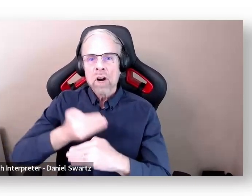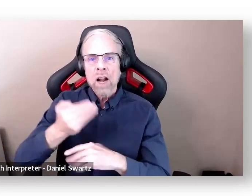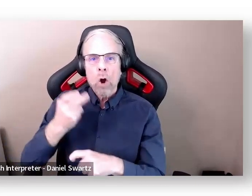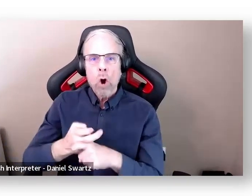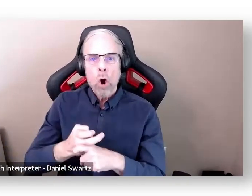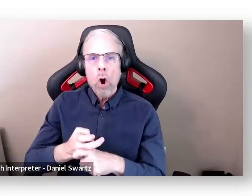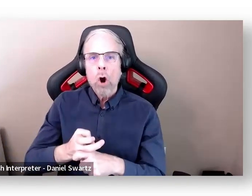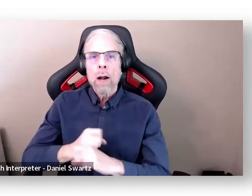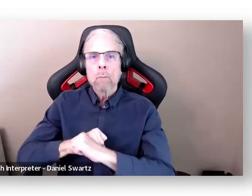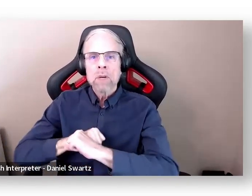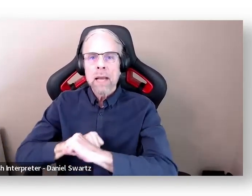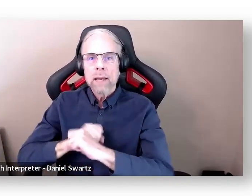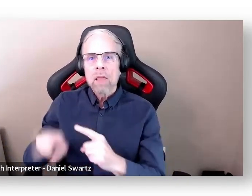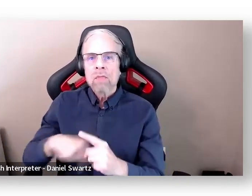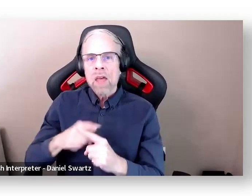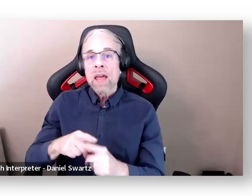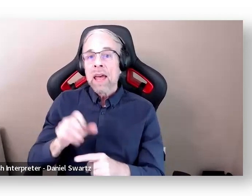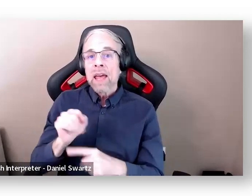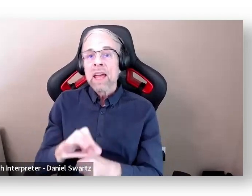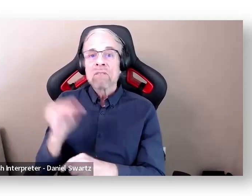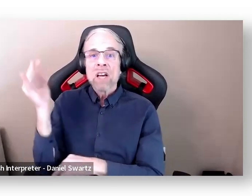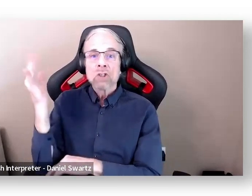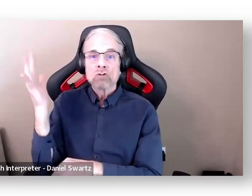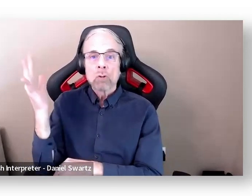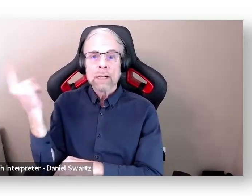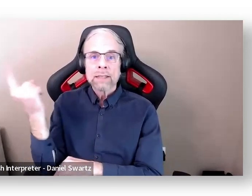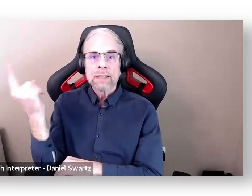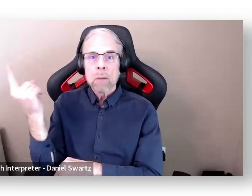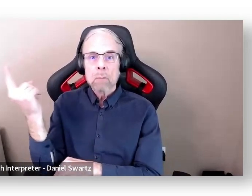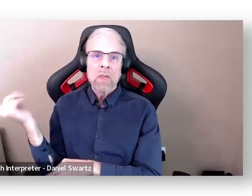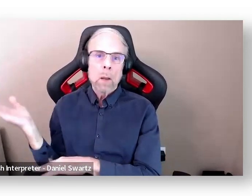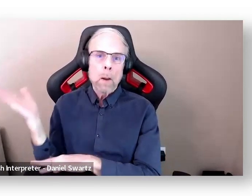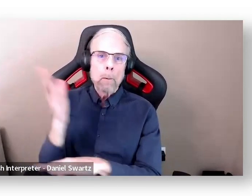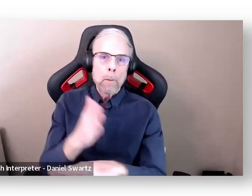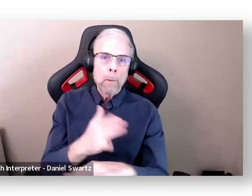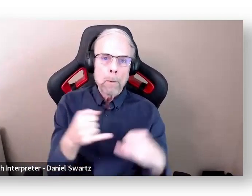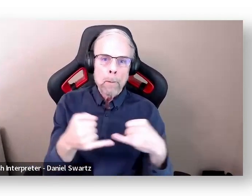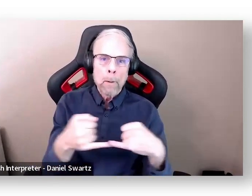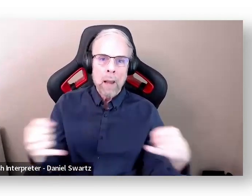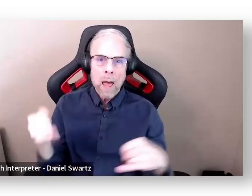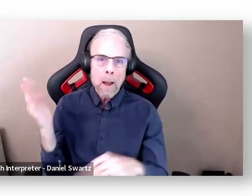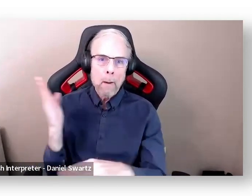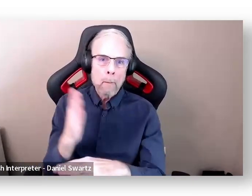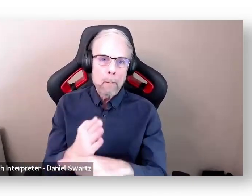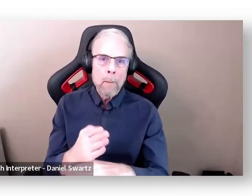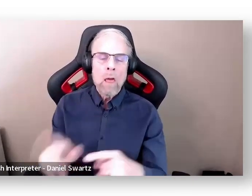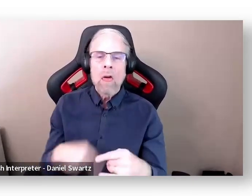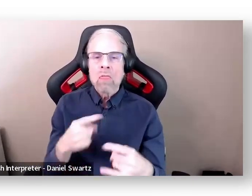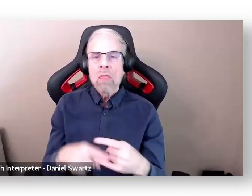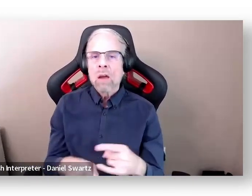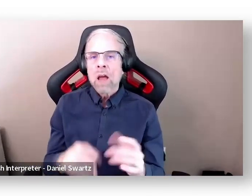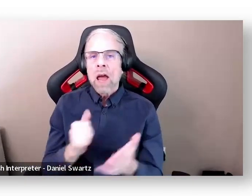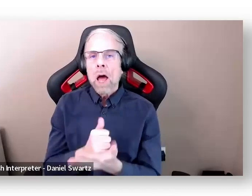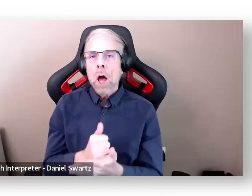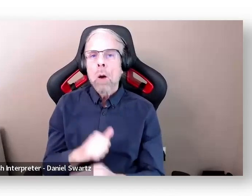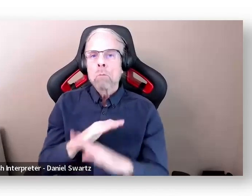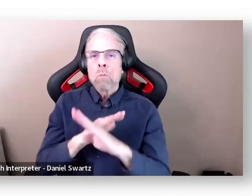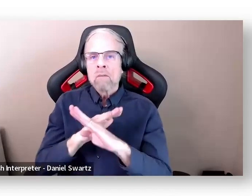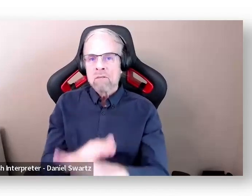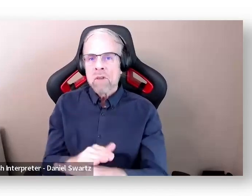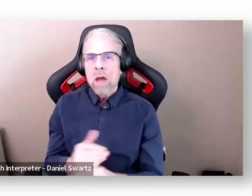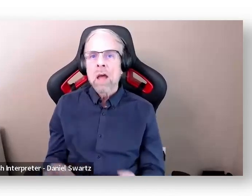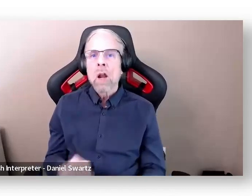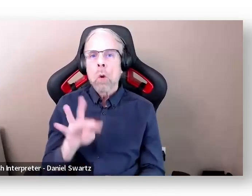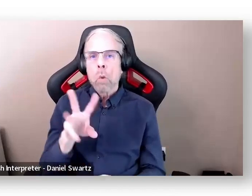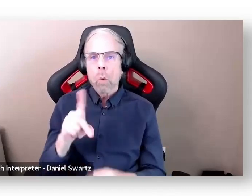un aislamiento realmente duro. El punto es que si un algo o algo entra en la línea y se haga contacto, ayudaría a